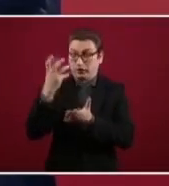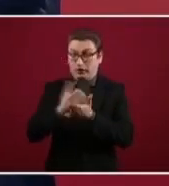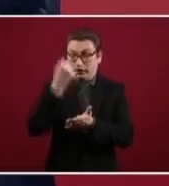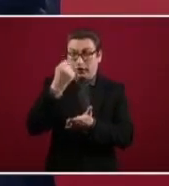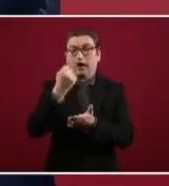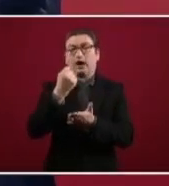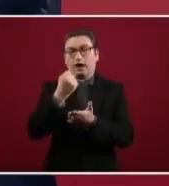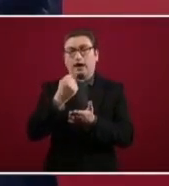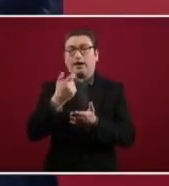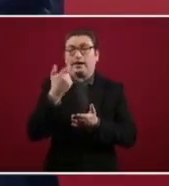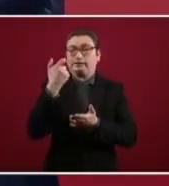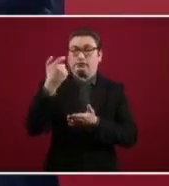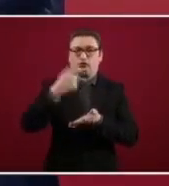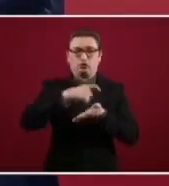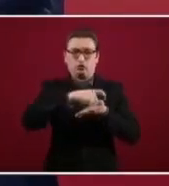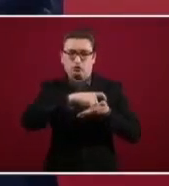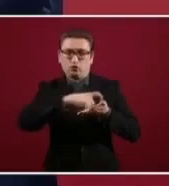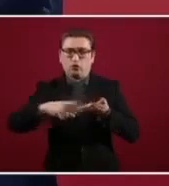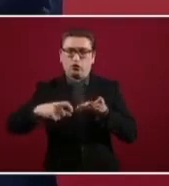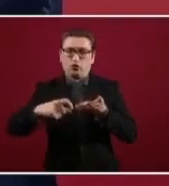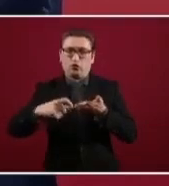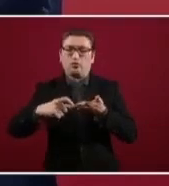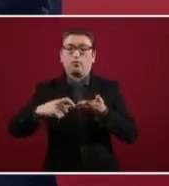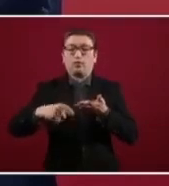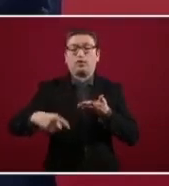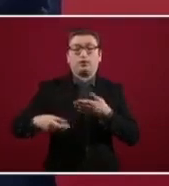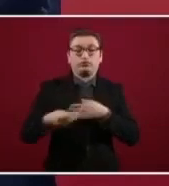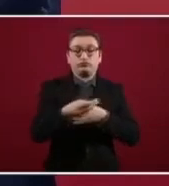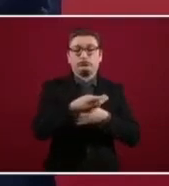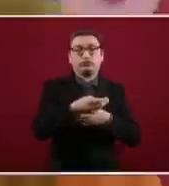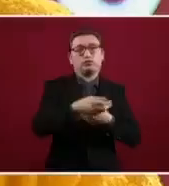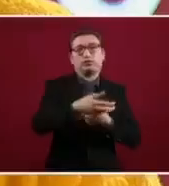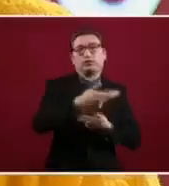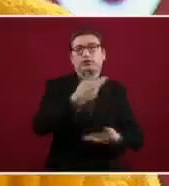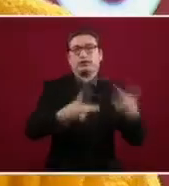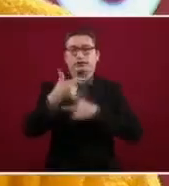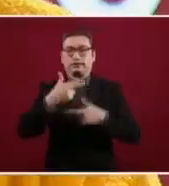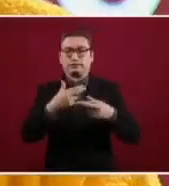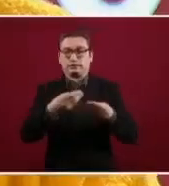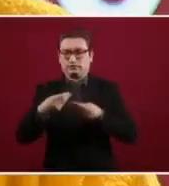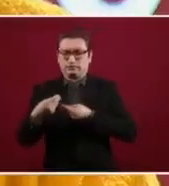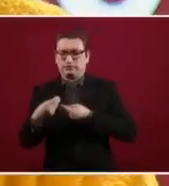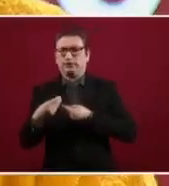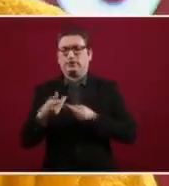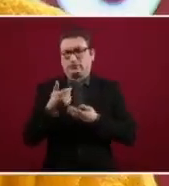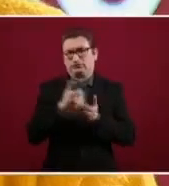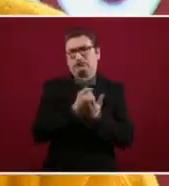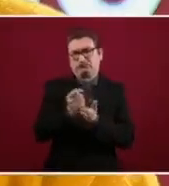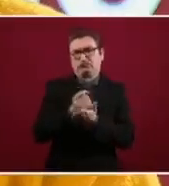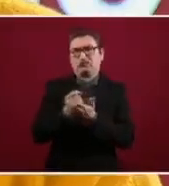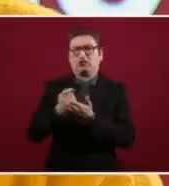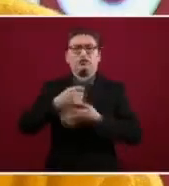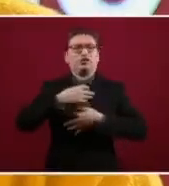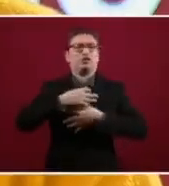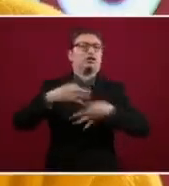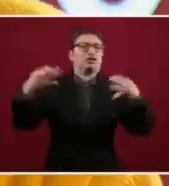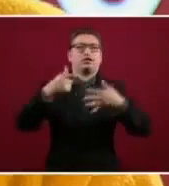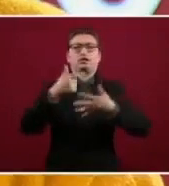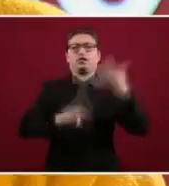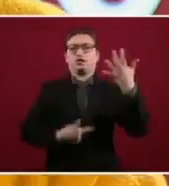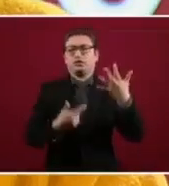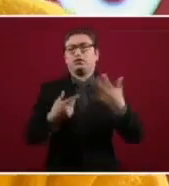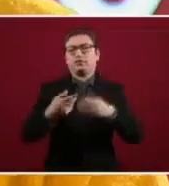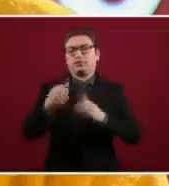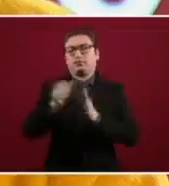el monto de su compra si resultan ganadores en el sorteo y los ganadores se dan a conocer en el mes de